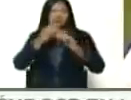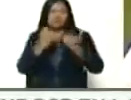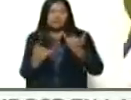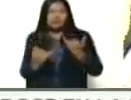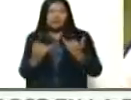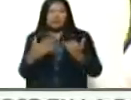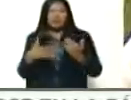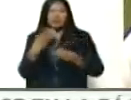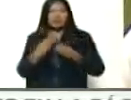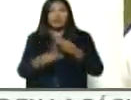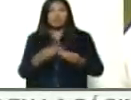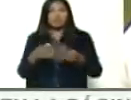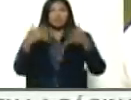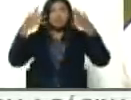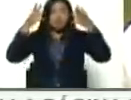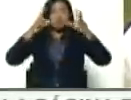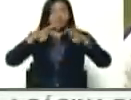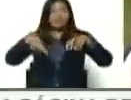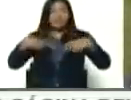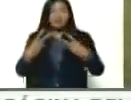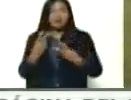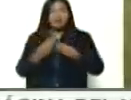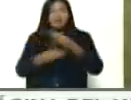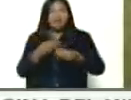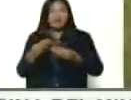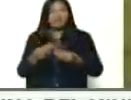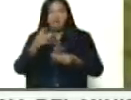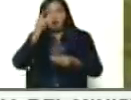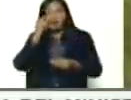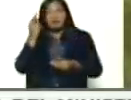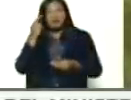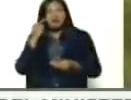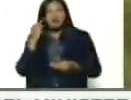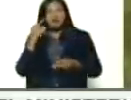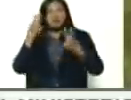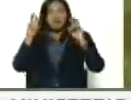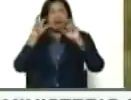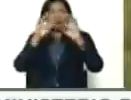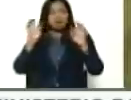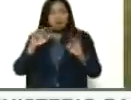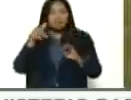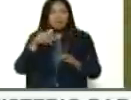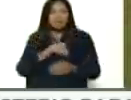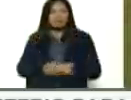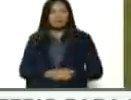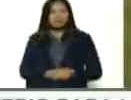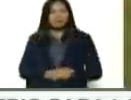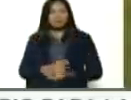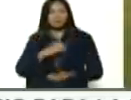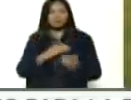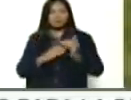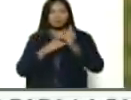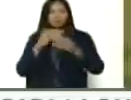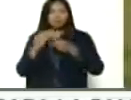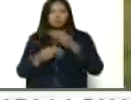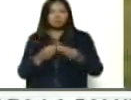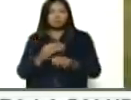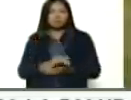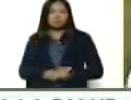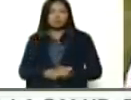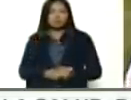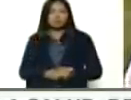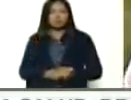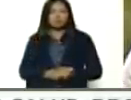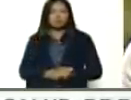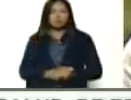de formar y transformar y de crear ese hombre nuevo esa mujer nueva que el comandante nos llamó a crear que el che guevara nos